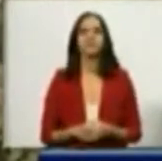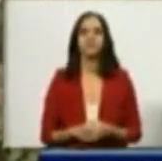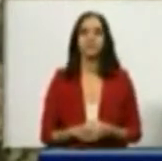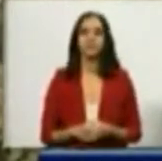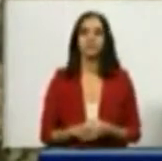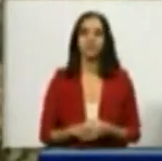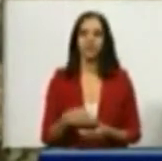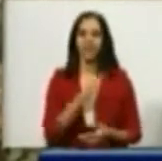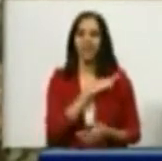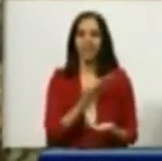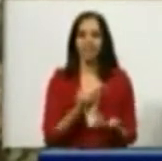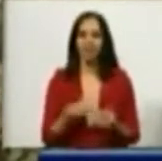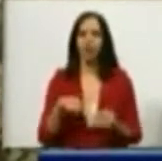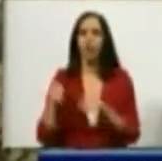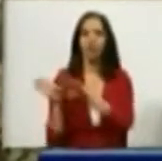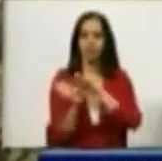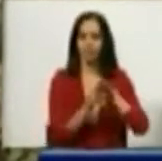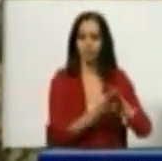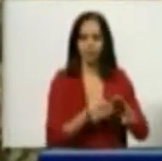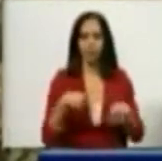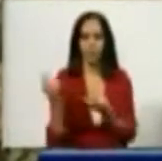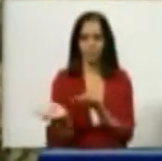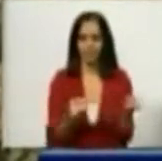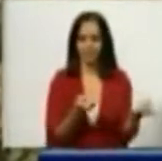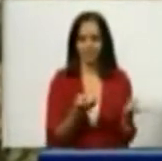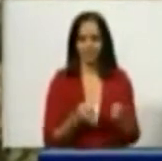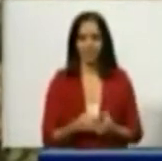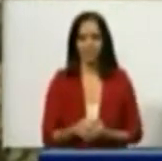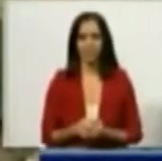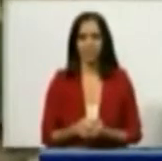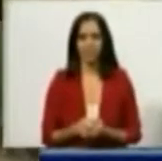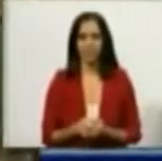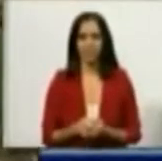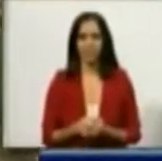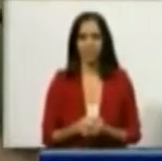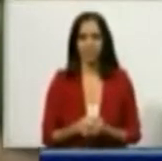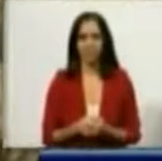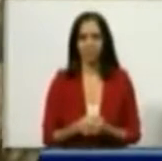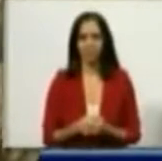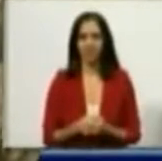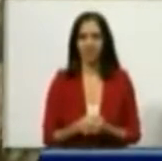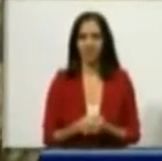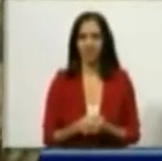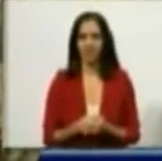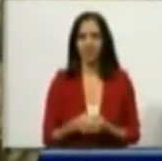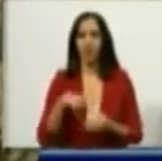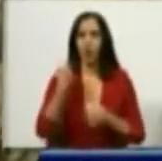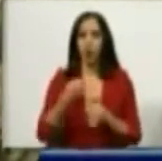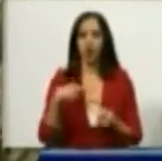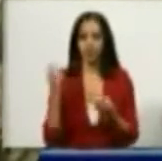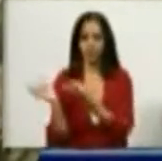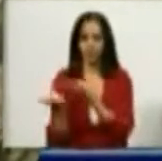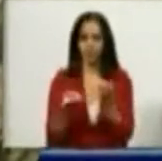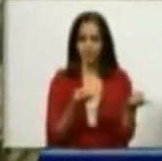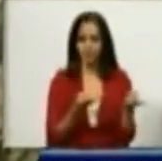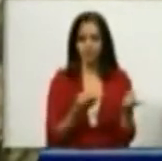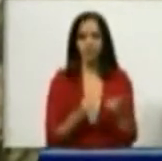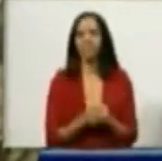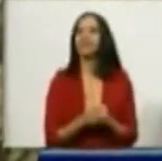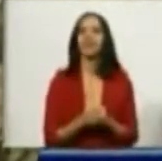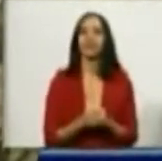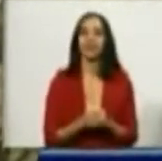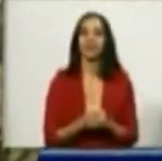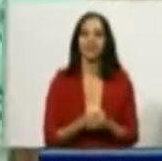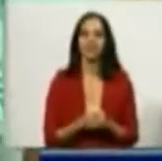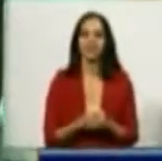brigada Aparicio cira Johan vale un millón contra almirante Neil villamizar Sánchez